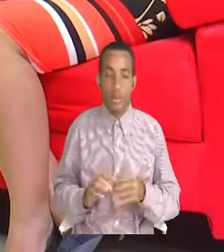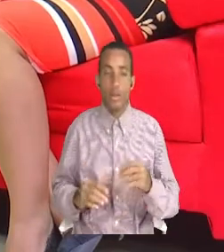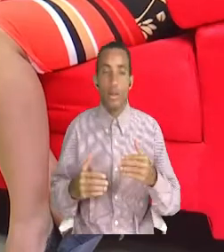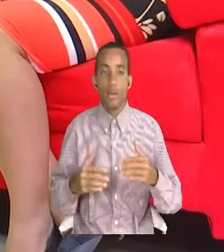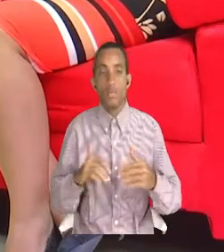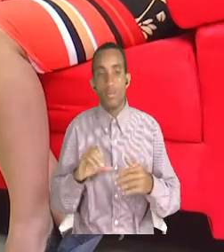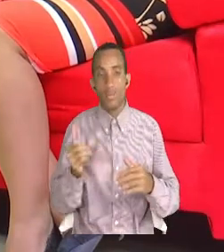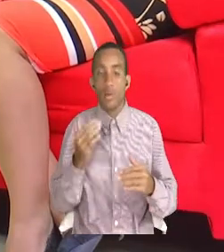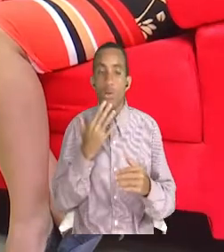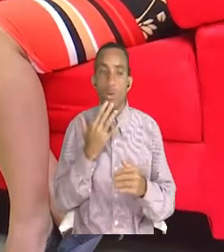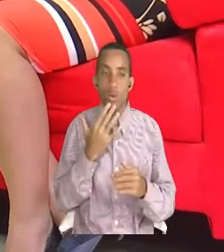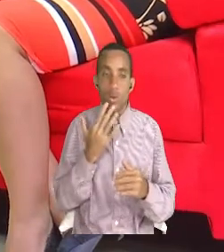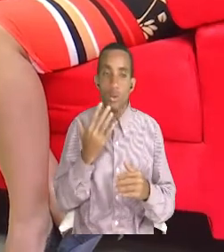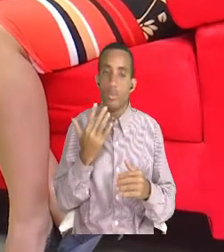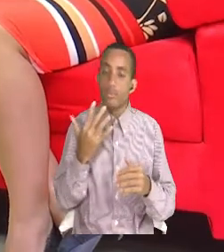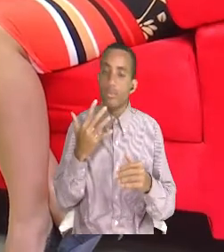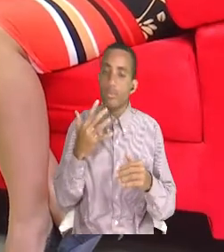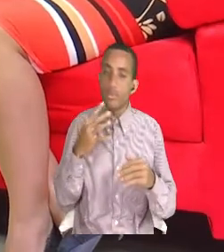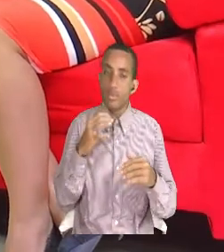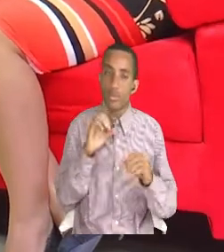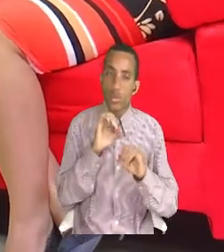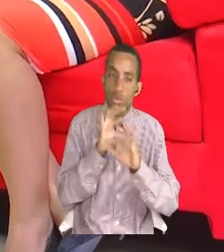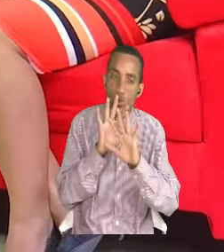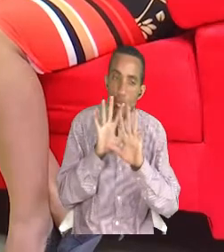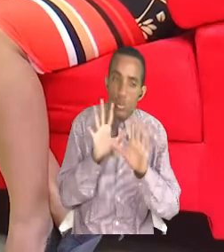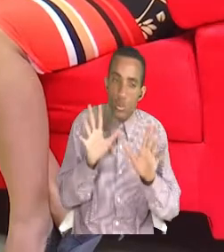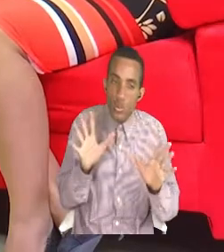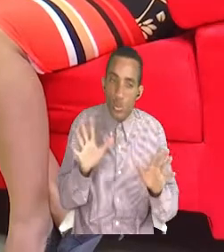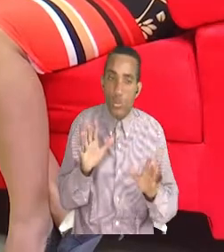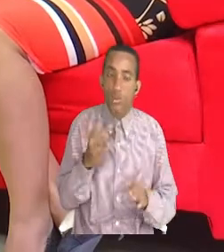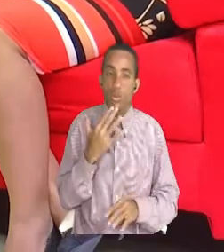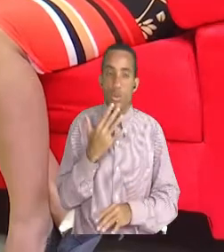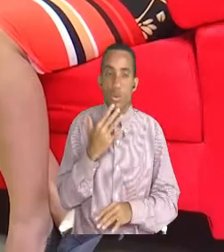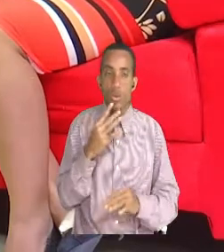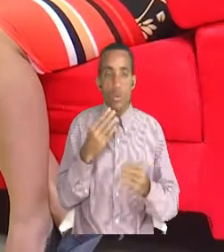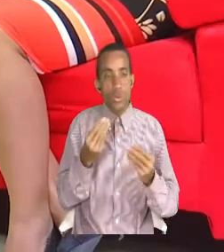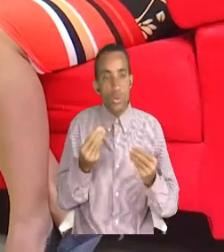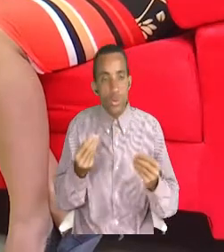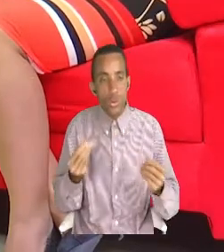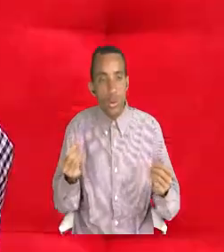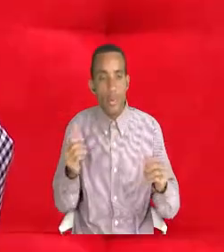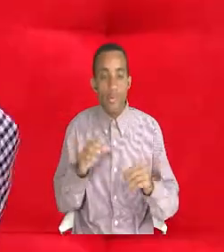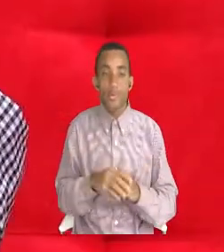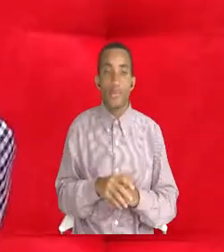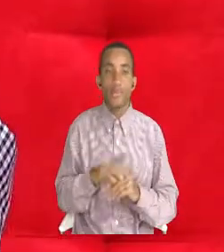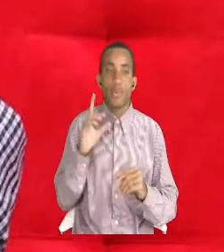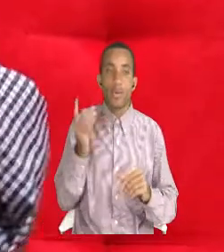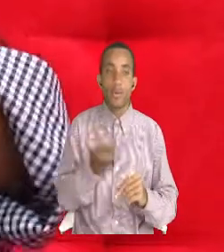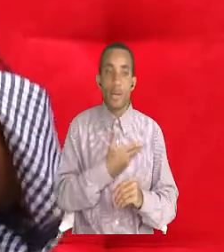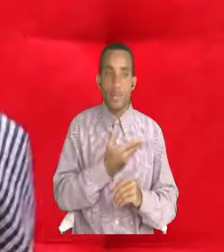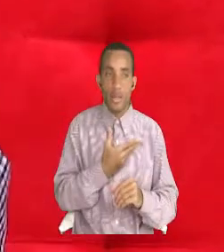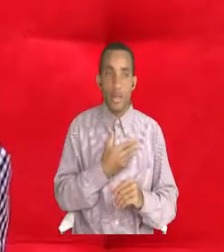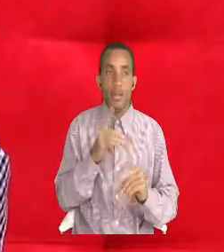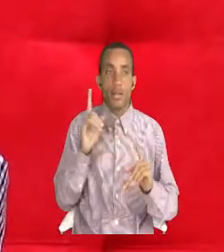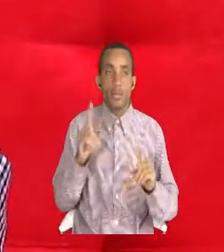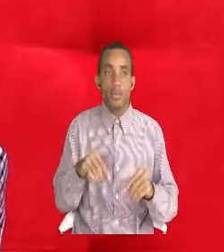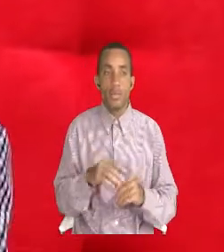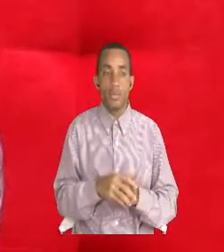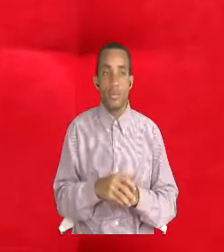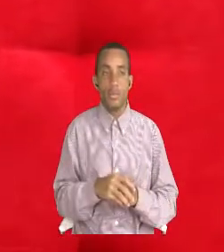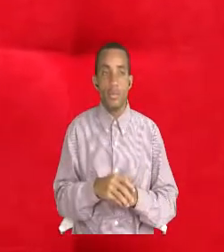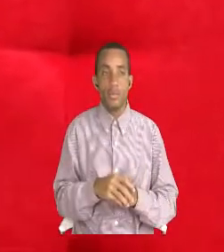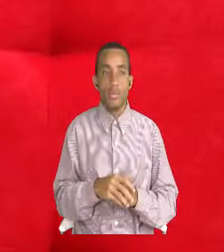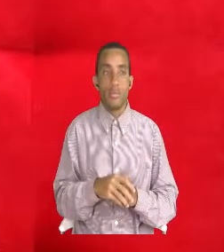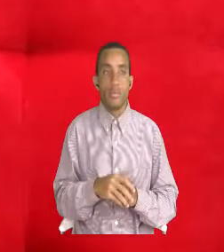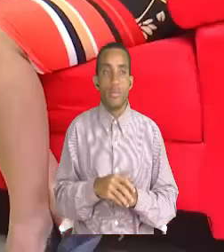delicadas, colores pasteles, colores suaves. Es como la preferencia de la mamá, porque hay mamás que usan colores suaves a colores fuertes.